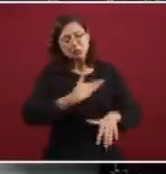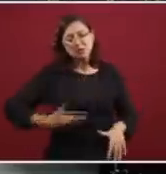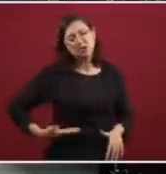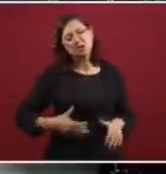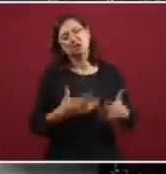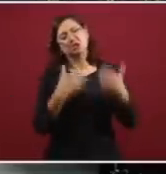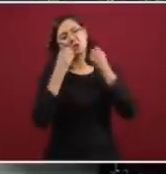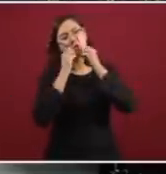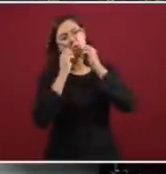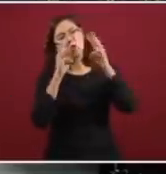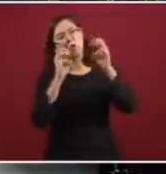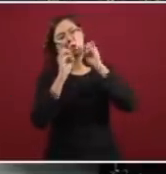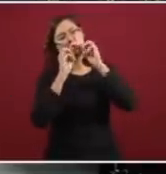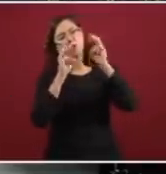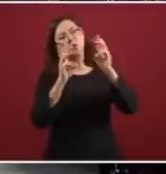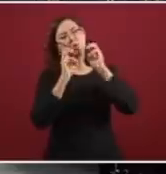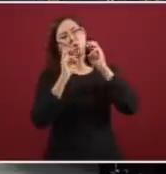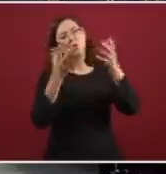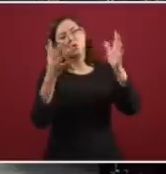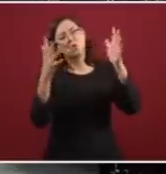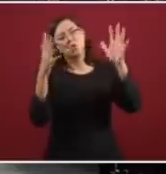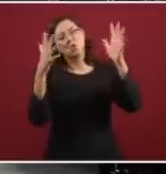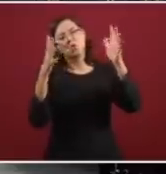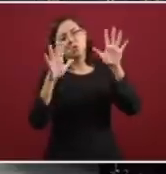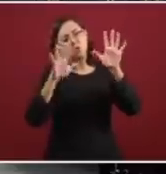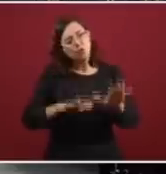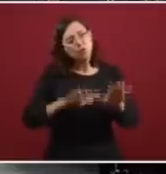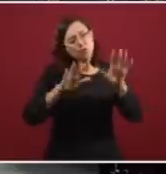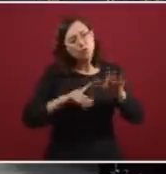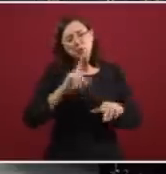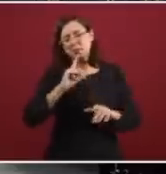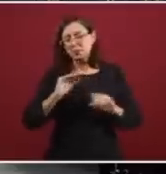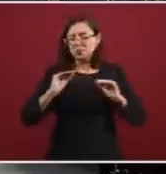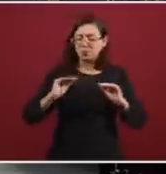presidente, a aplaudir y a callar,